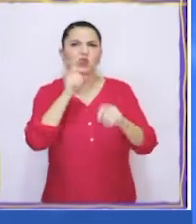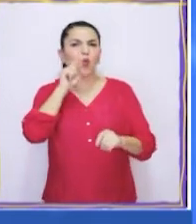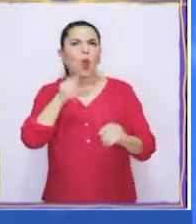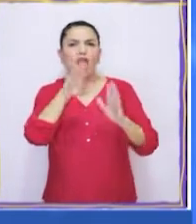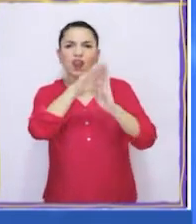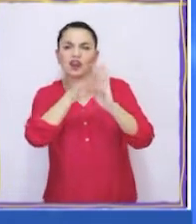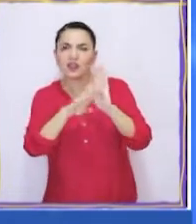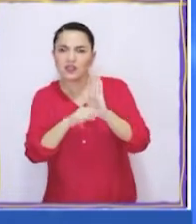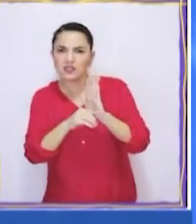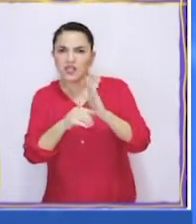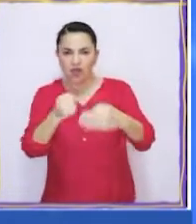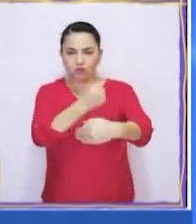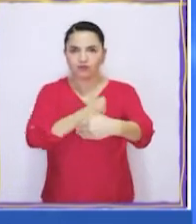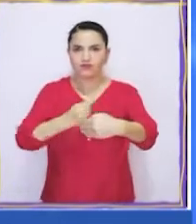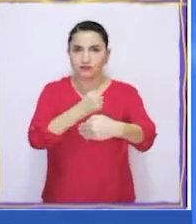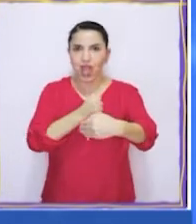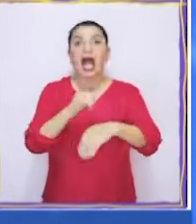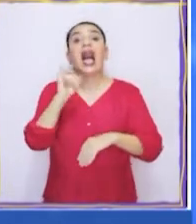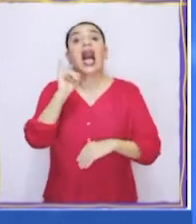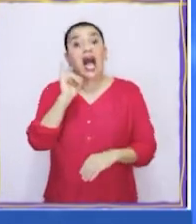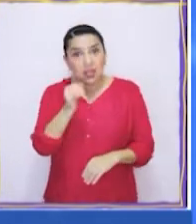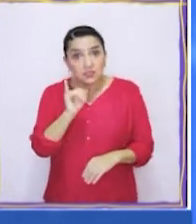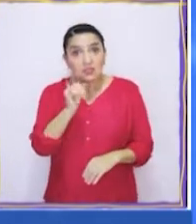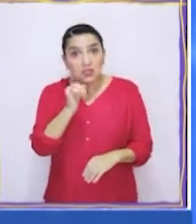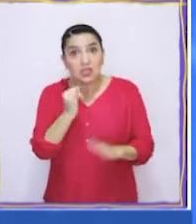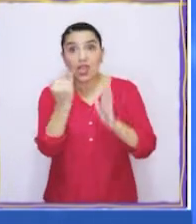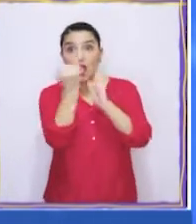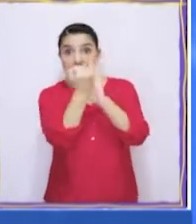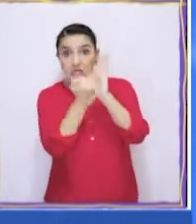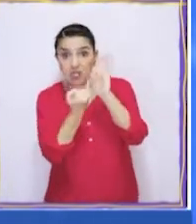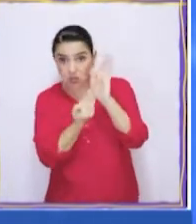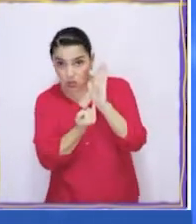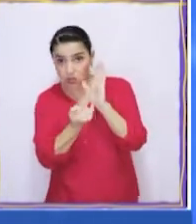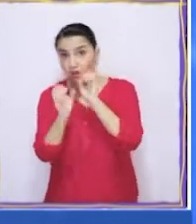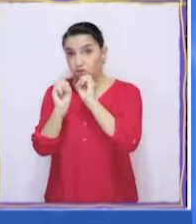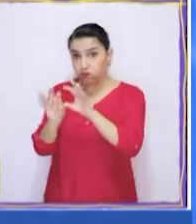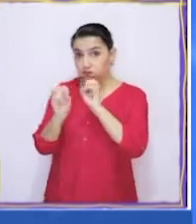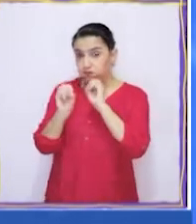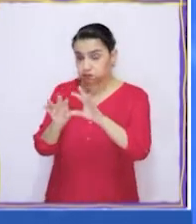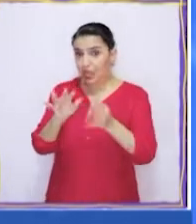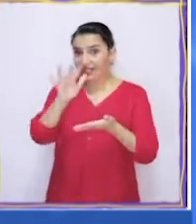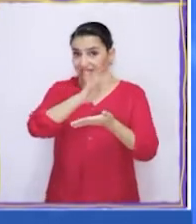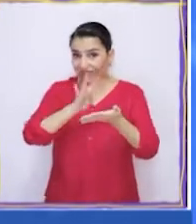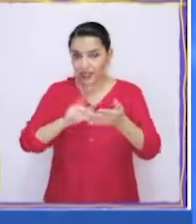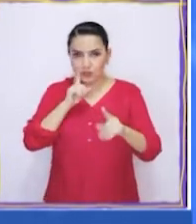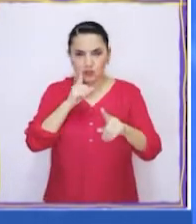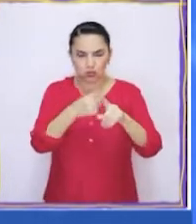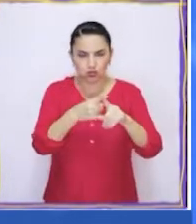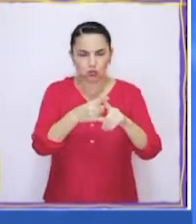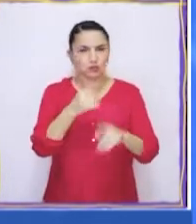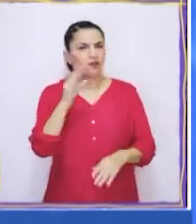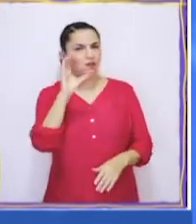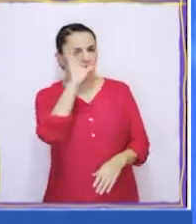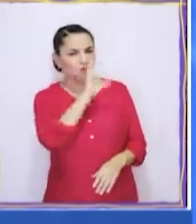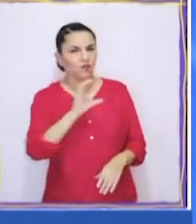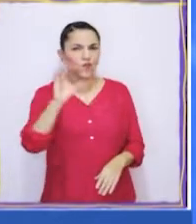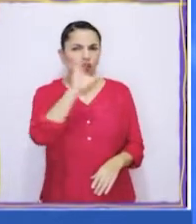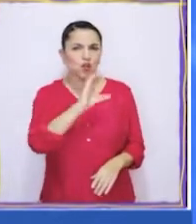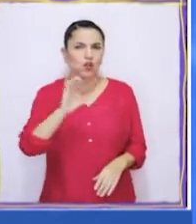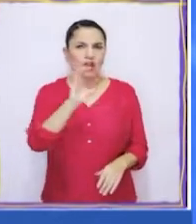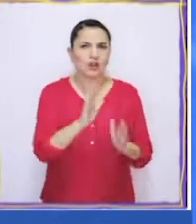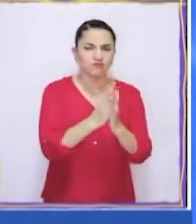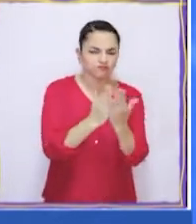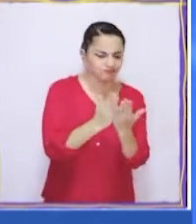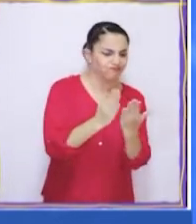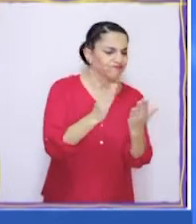cual uno del género instructivo muy bien a ver voy a ver si por aquí tengo la receta pero no la he podido